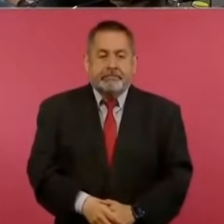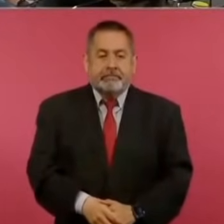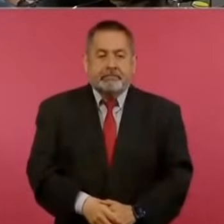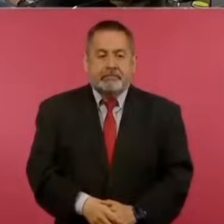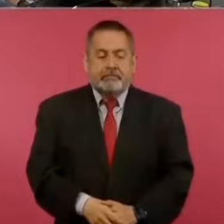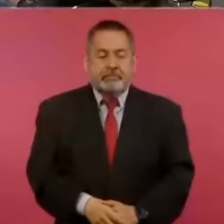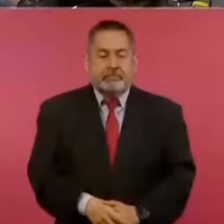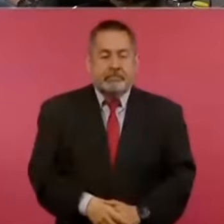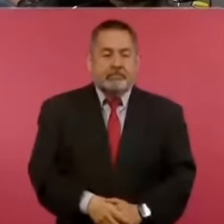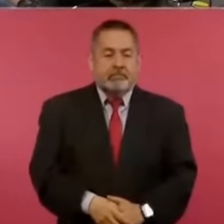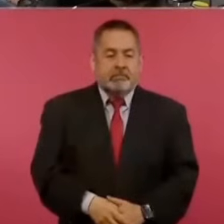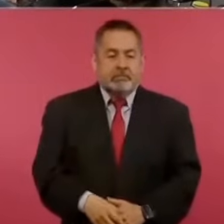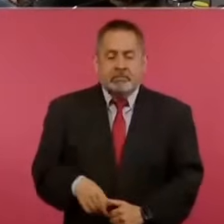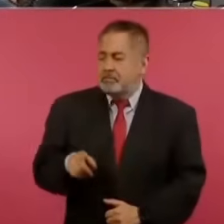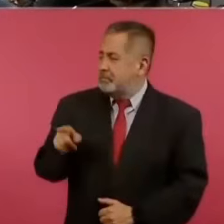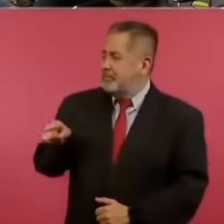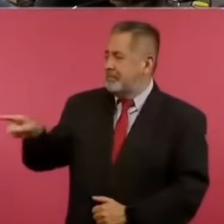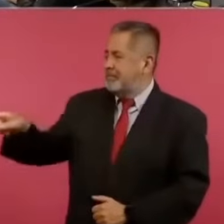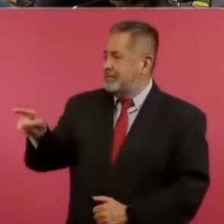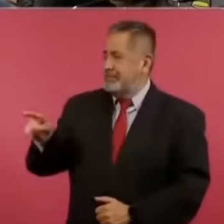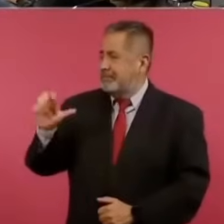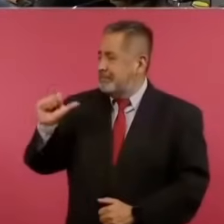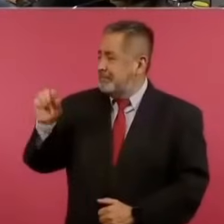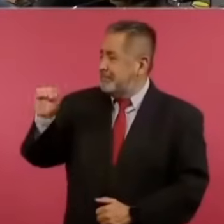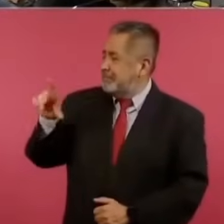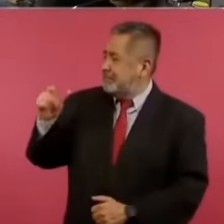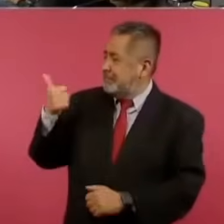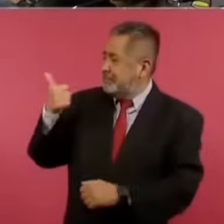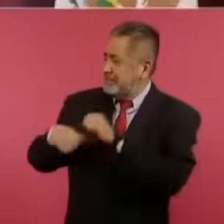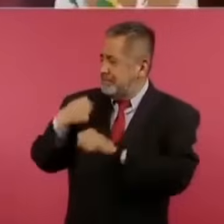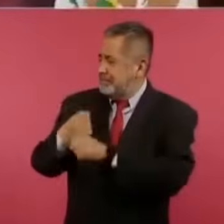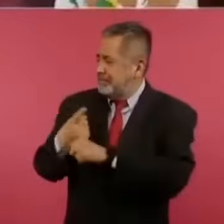Acusan daño democrático en sexenio de AMLO.